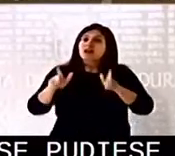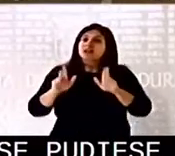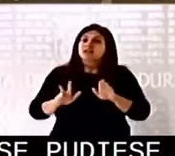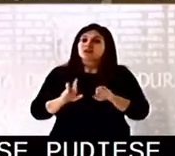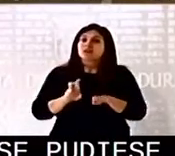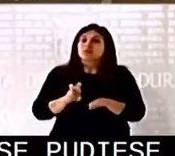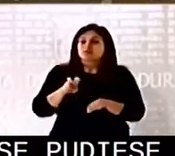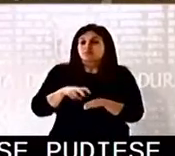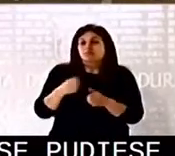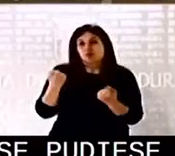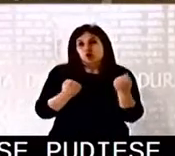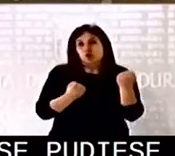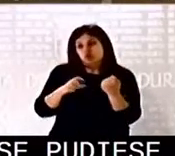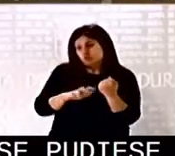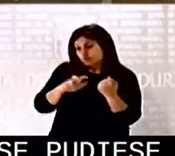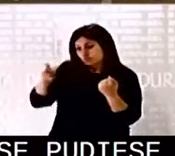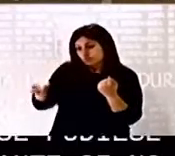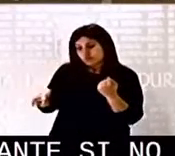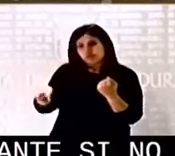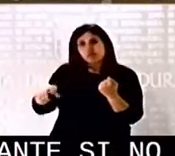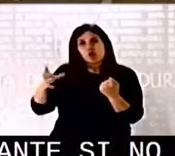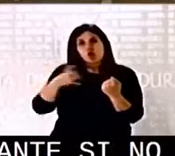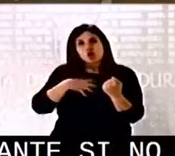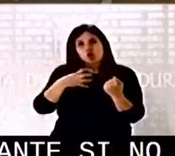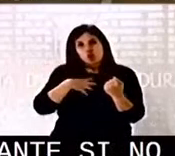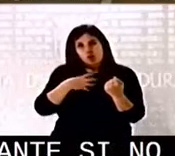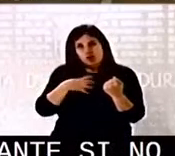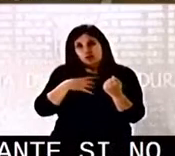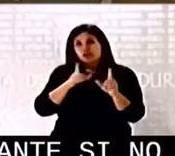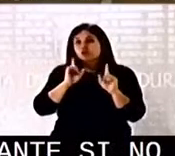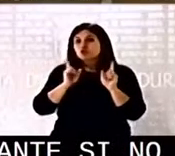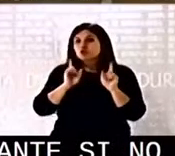acompañante si no fuesen núcleo estable de convivencia.